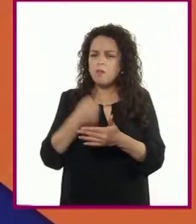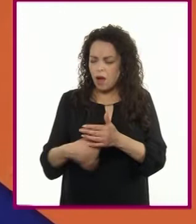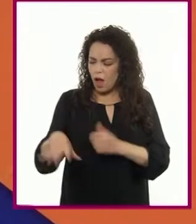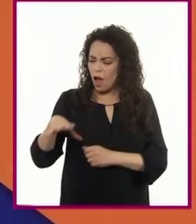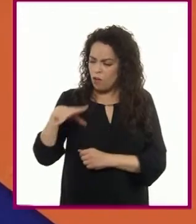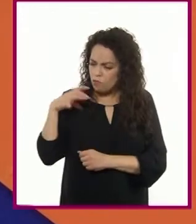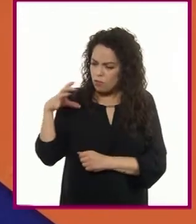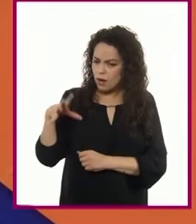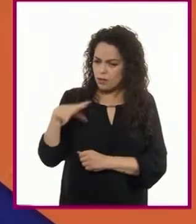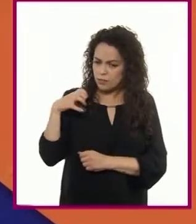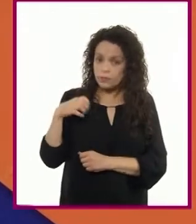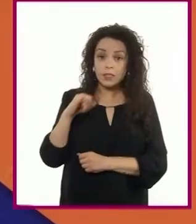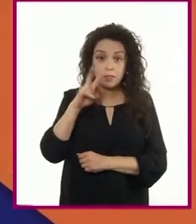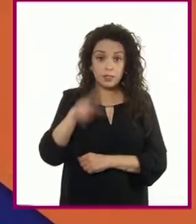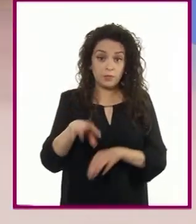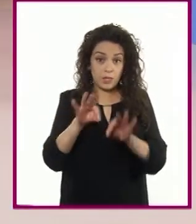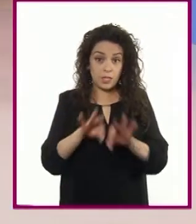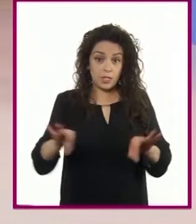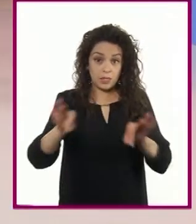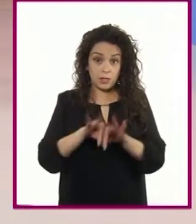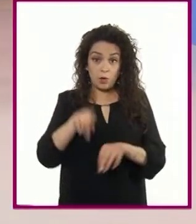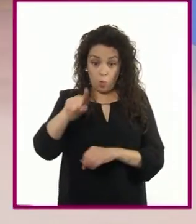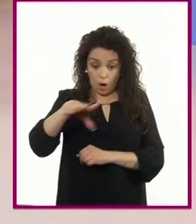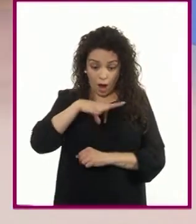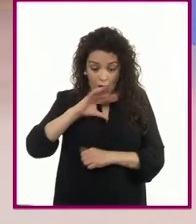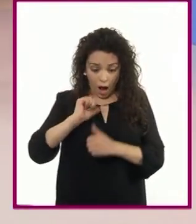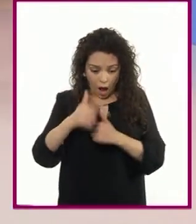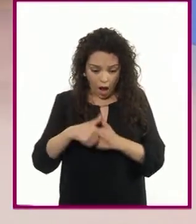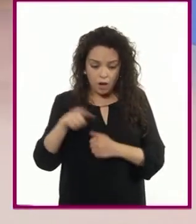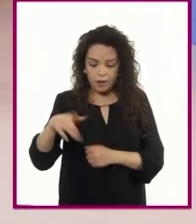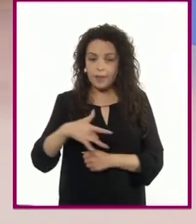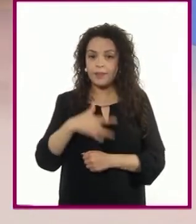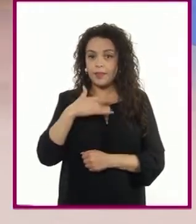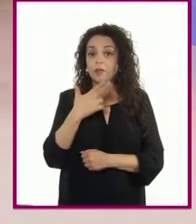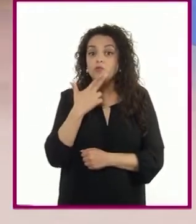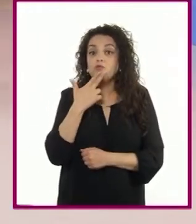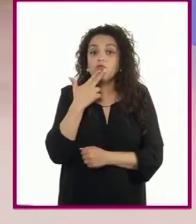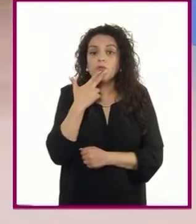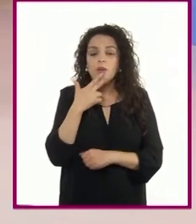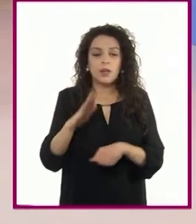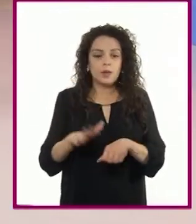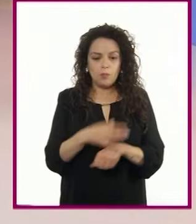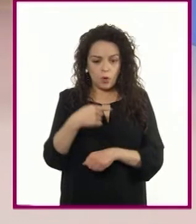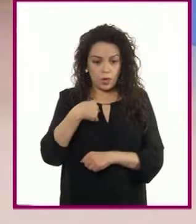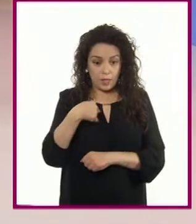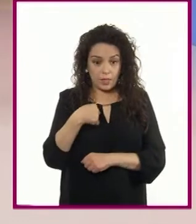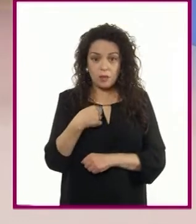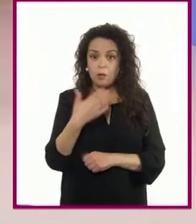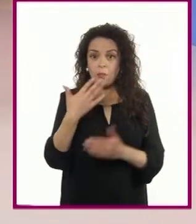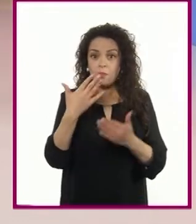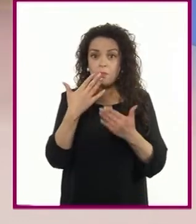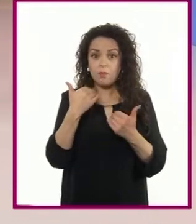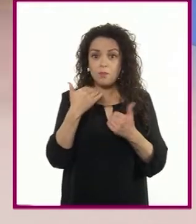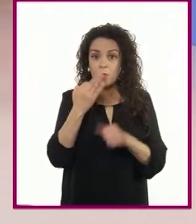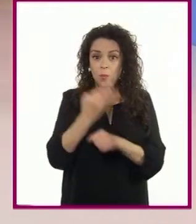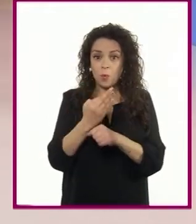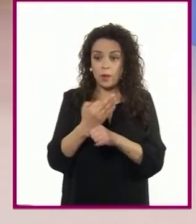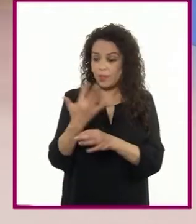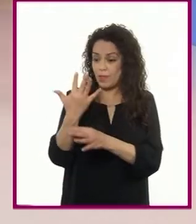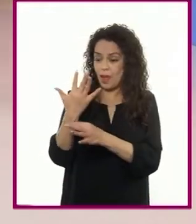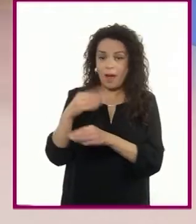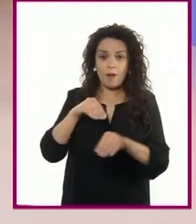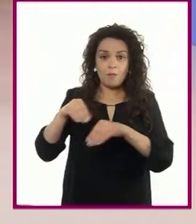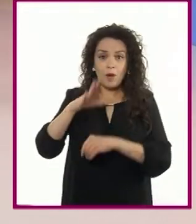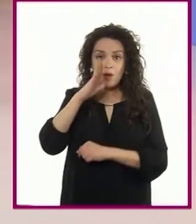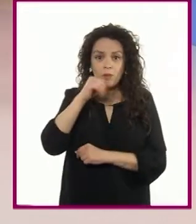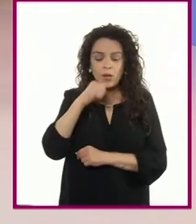lo que tenemos. Pues estas semanas que no pude utilizar mi mano, se me complicó hacer todo. Por ello, tenemos